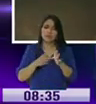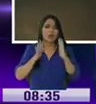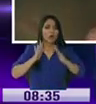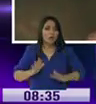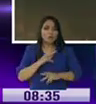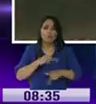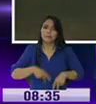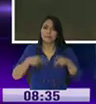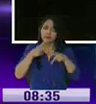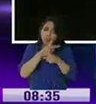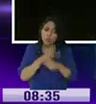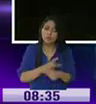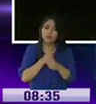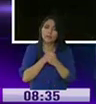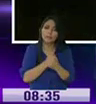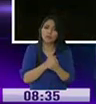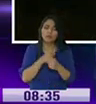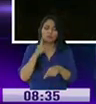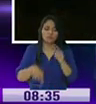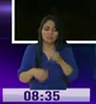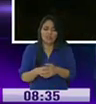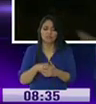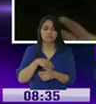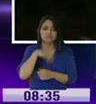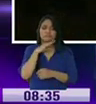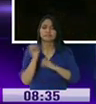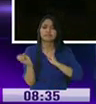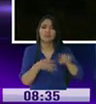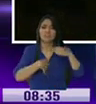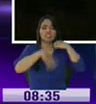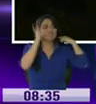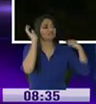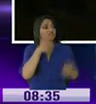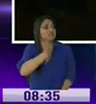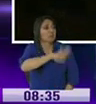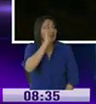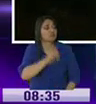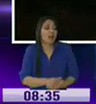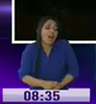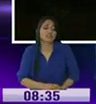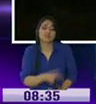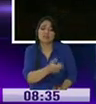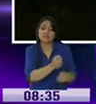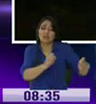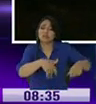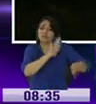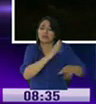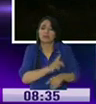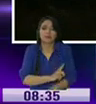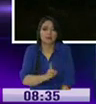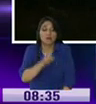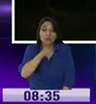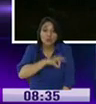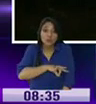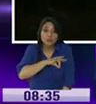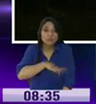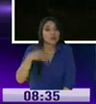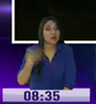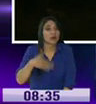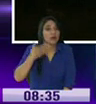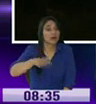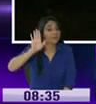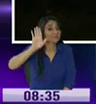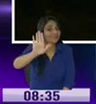que realiza. Usted no puede coger y botarles ahí, a la calle, y cree que con eso ha salvado. En su conciencia quedará. Ah,